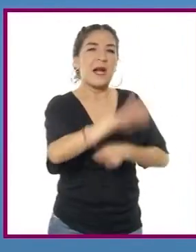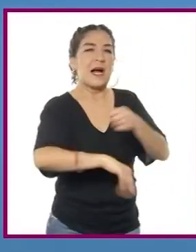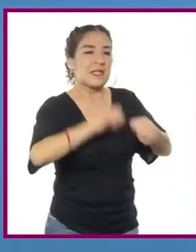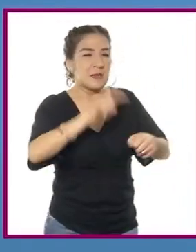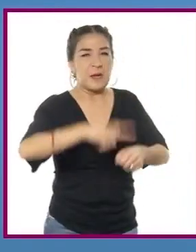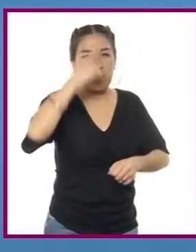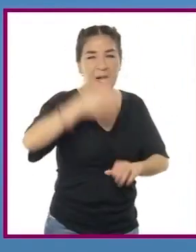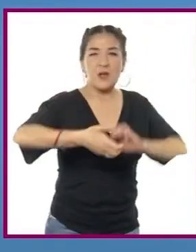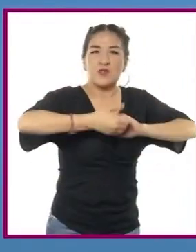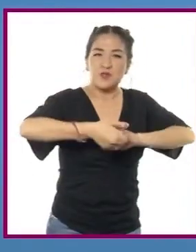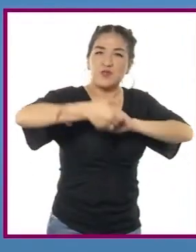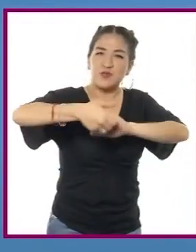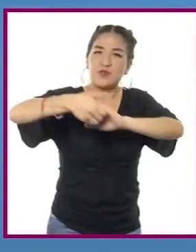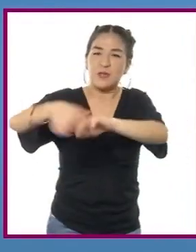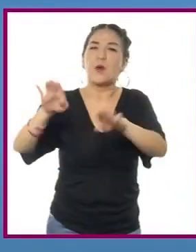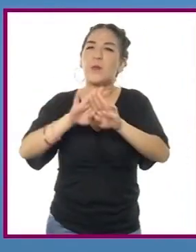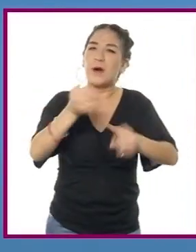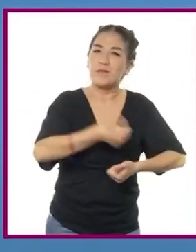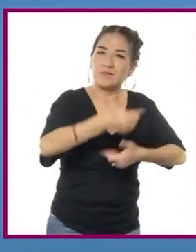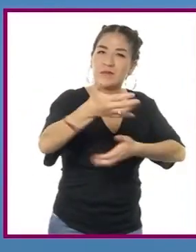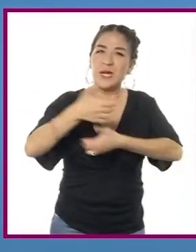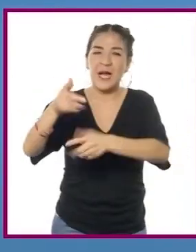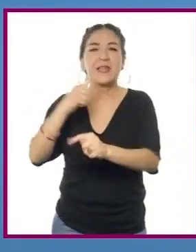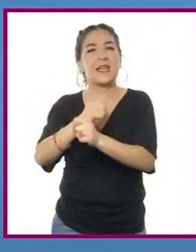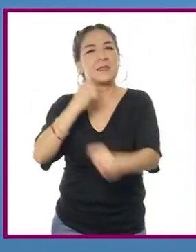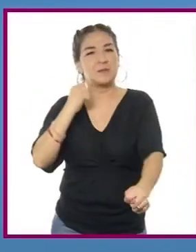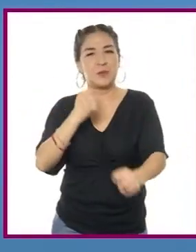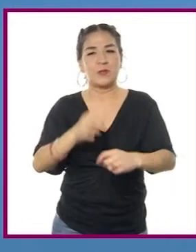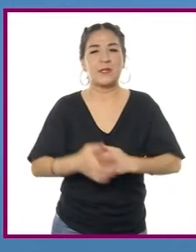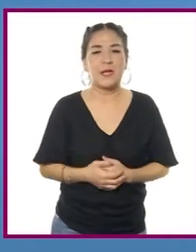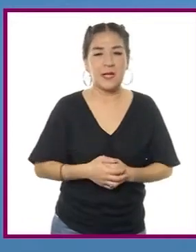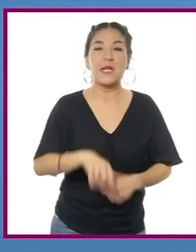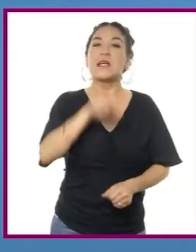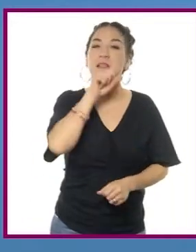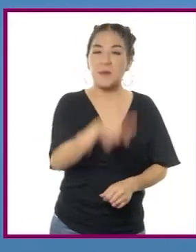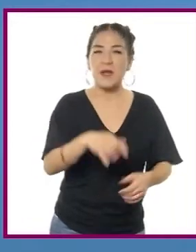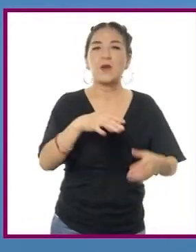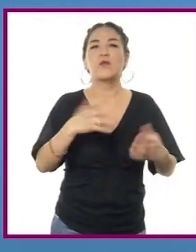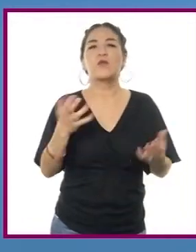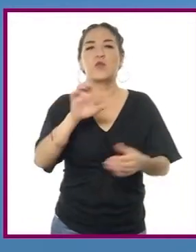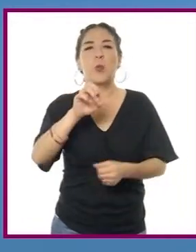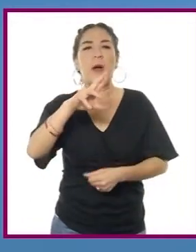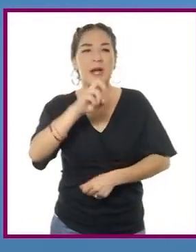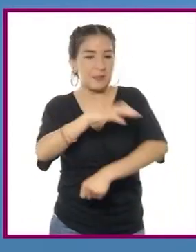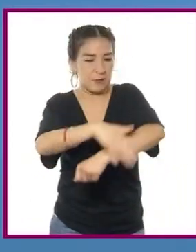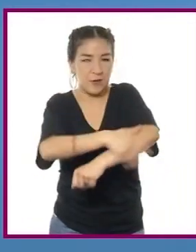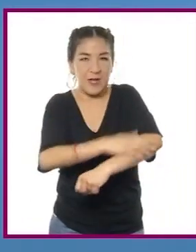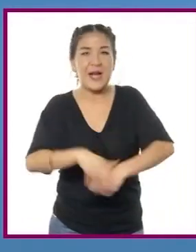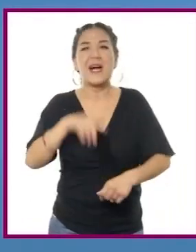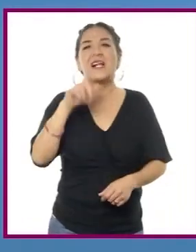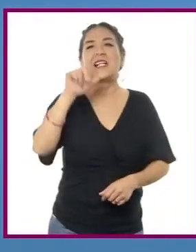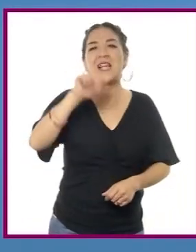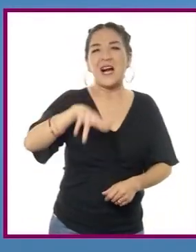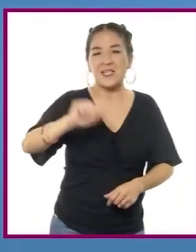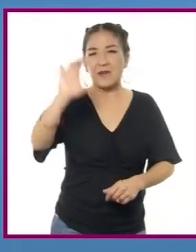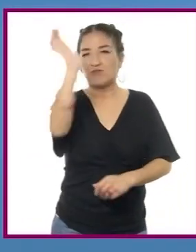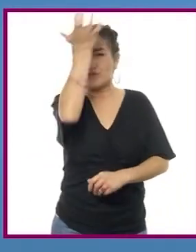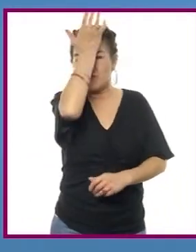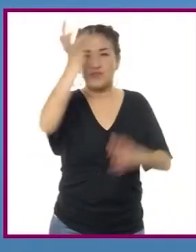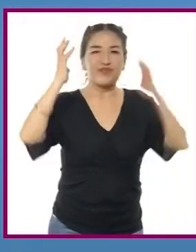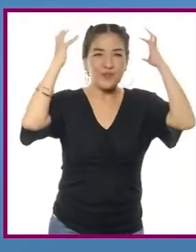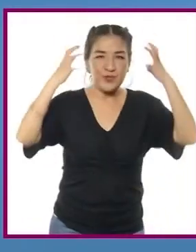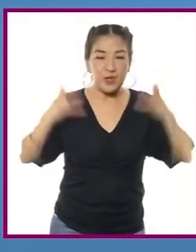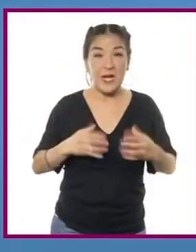carga para las labores agrícolas y transporte, además de cueros, lana, cebo, leña